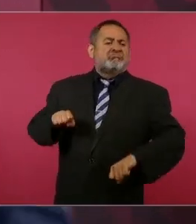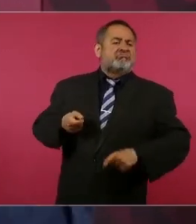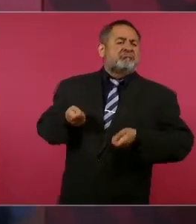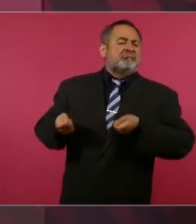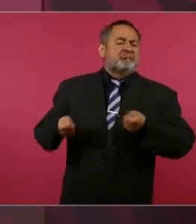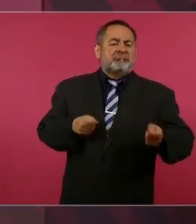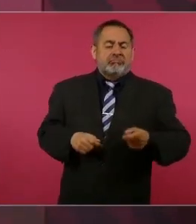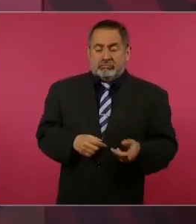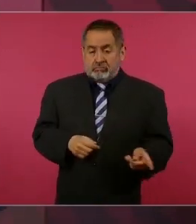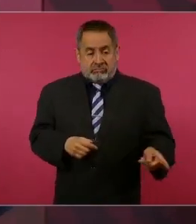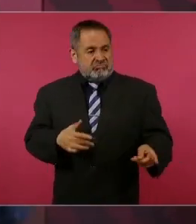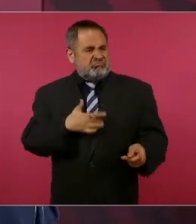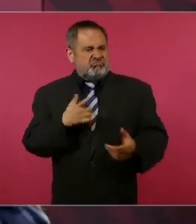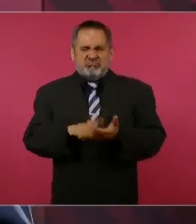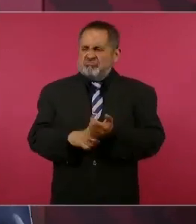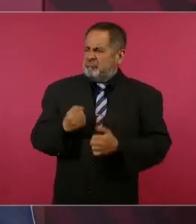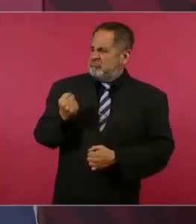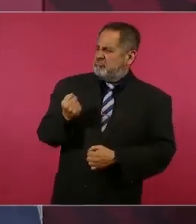les gusta